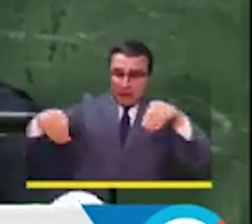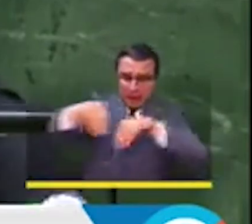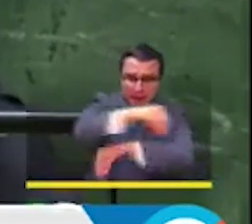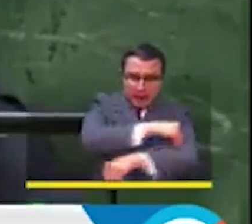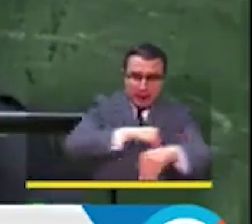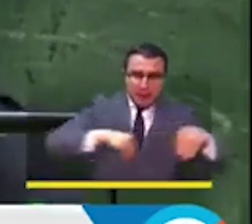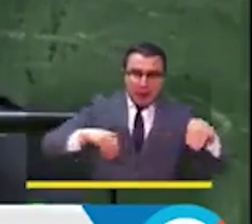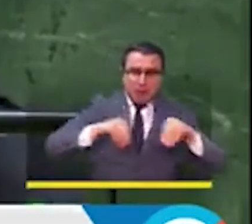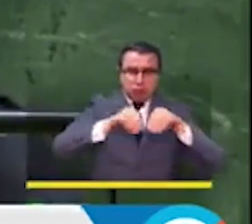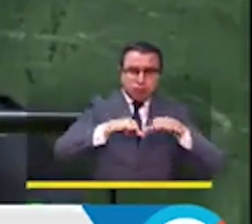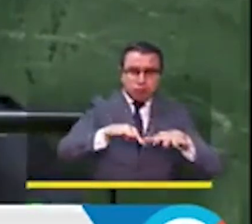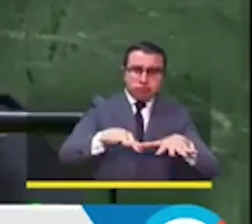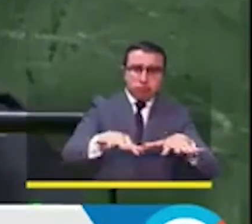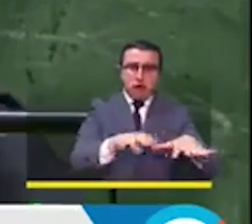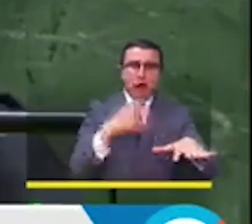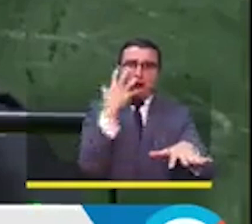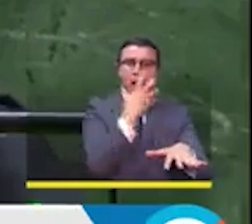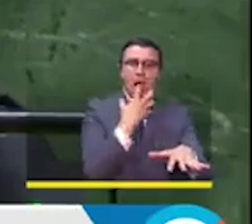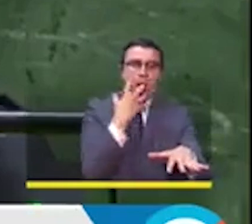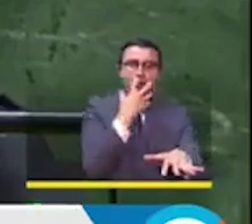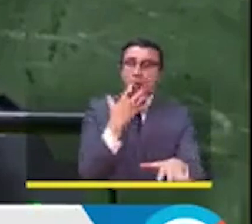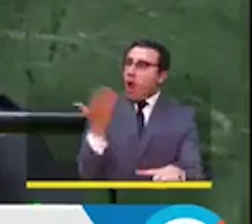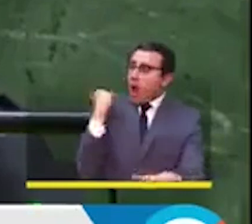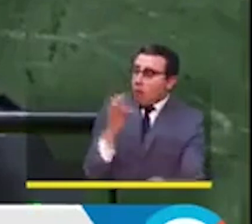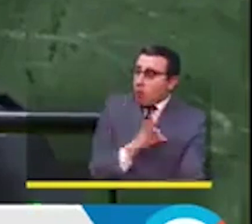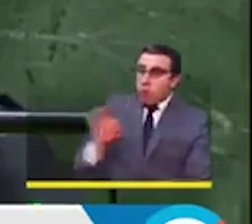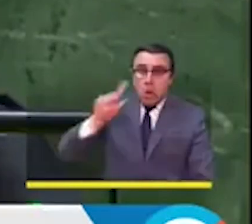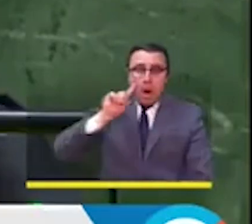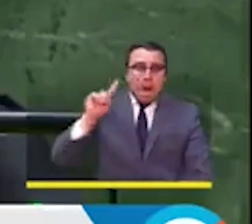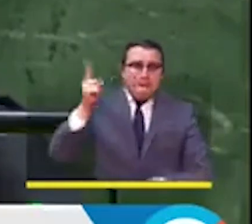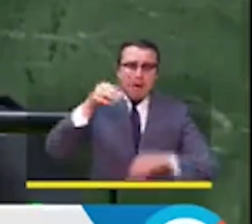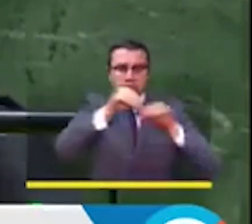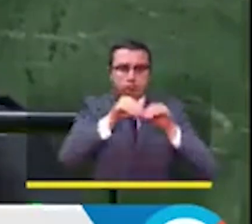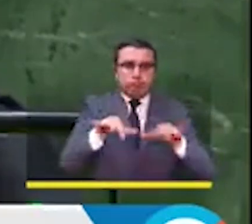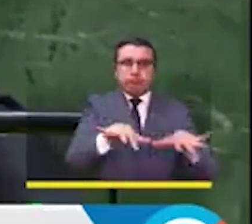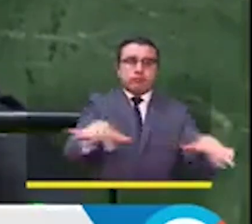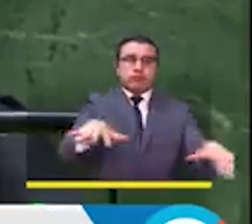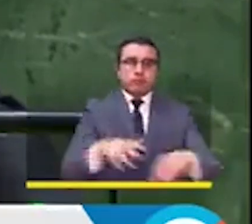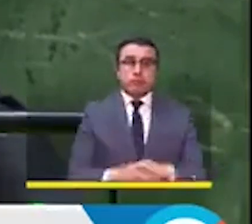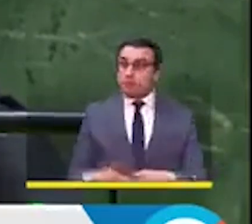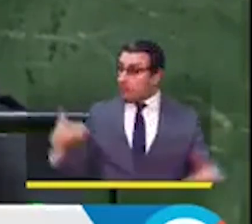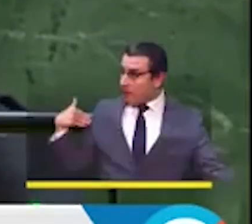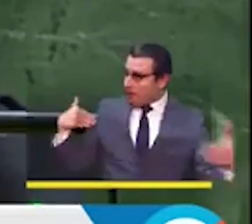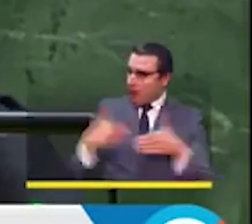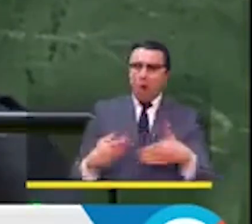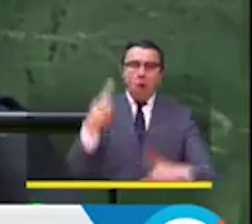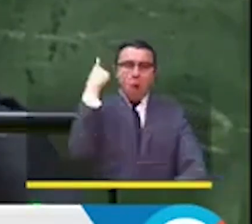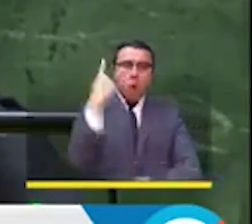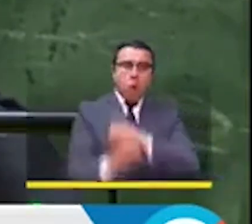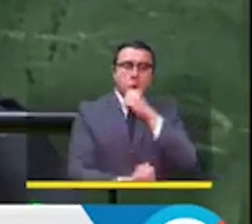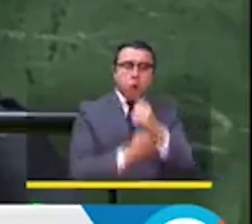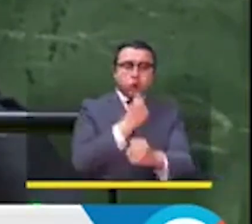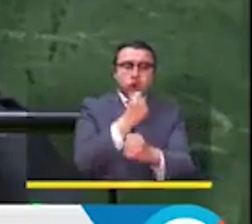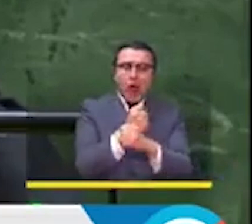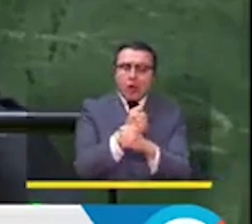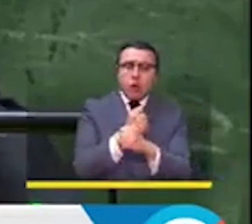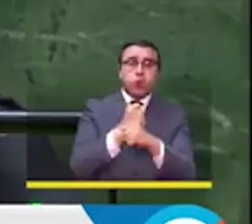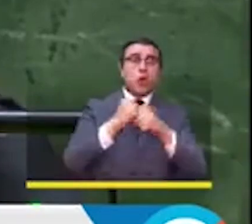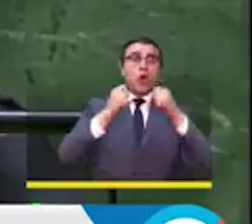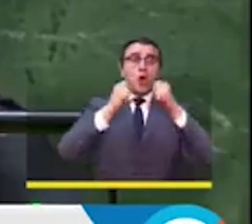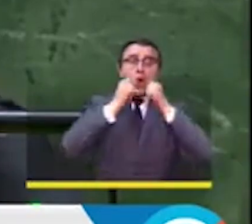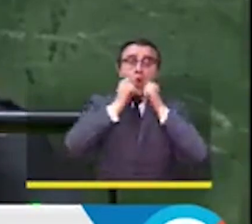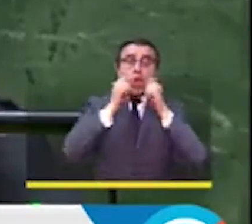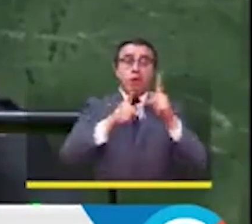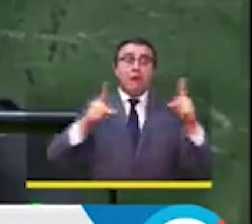tierras y los mares como nunca. Ha sido un año en que la humanidad ha perdido y